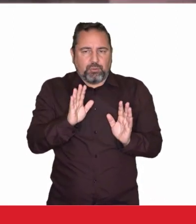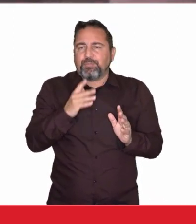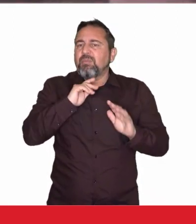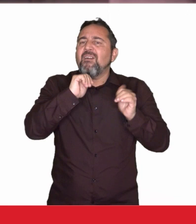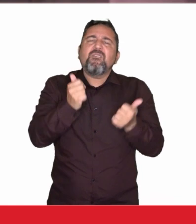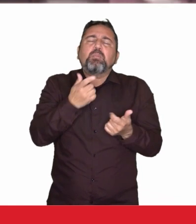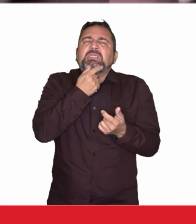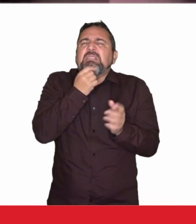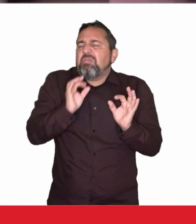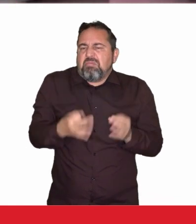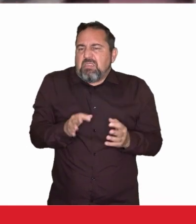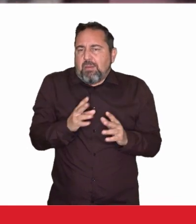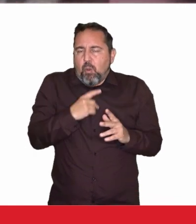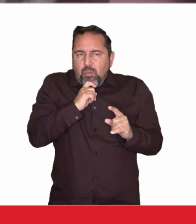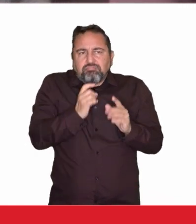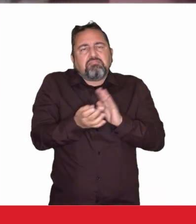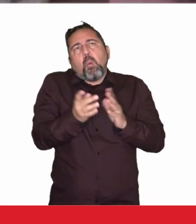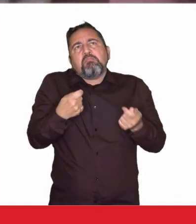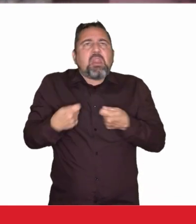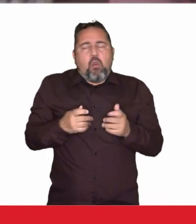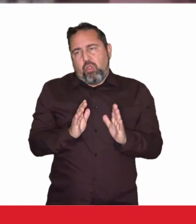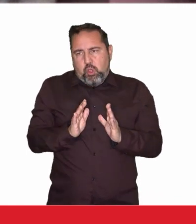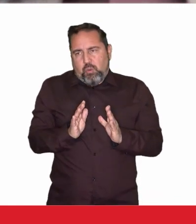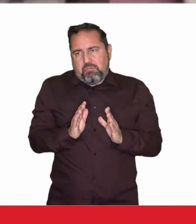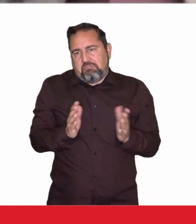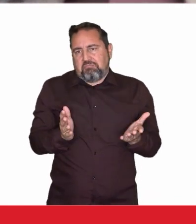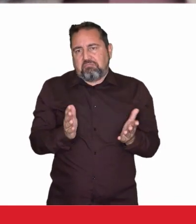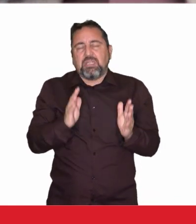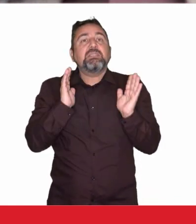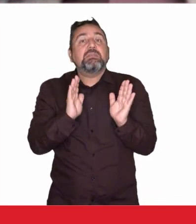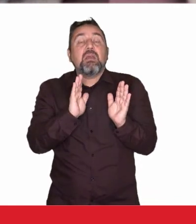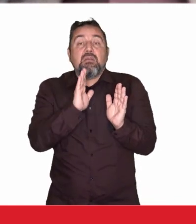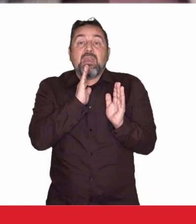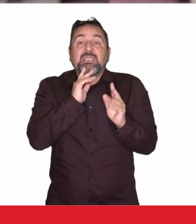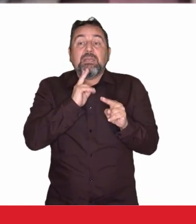grupo que hablamos mucho de ella, ¿vale? Que es una forma a veces muy sencilla de gestionar un negocio, ¿vale?